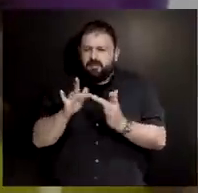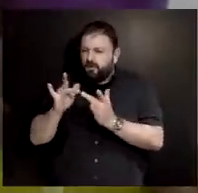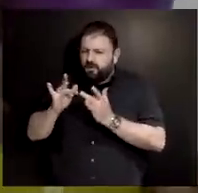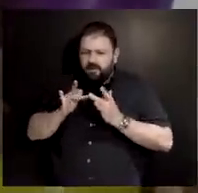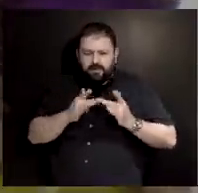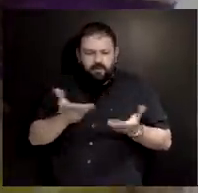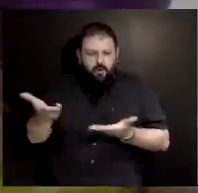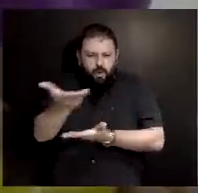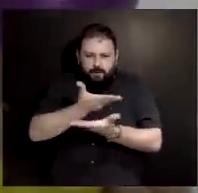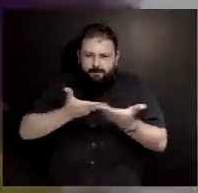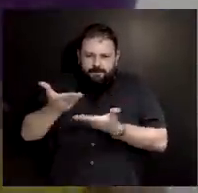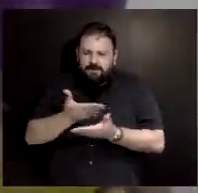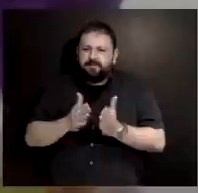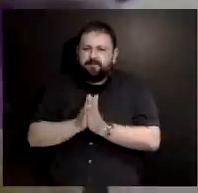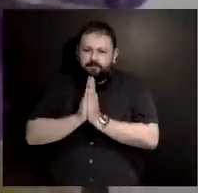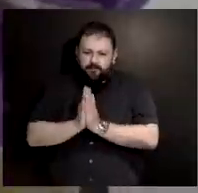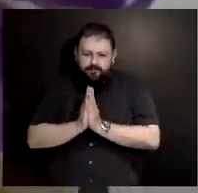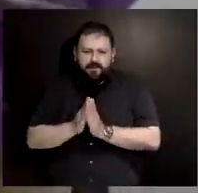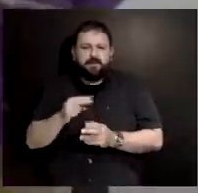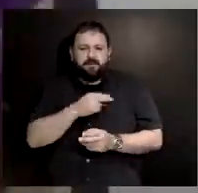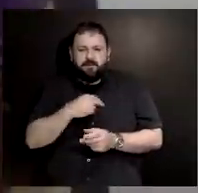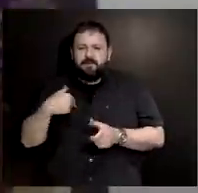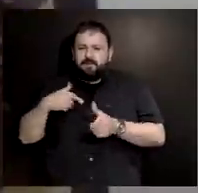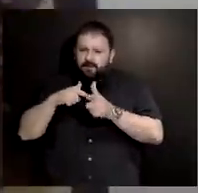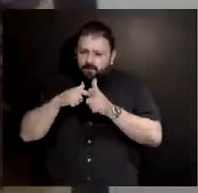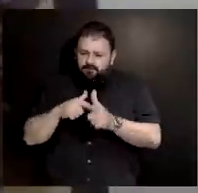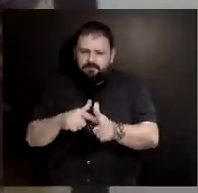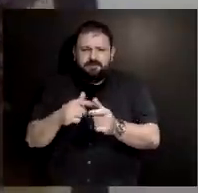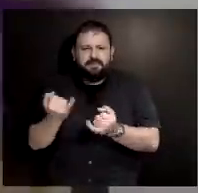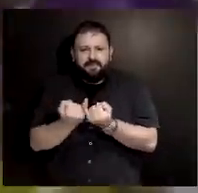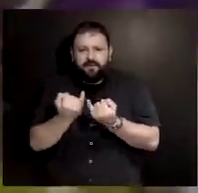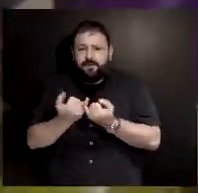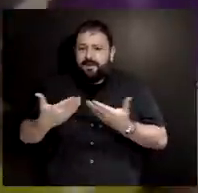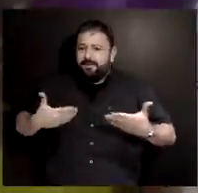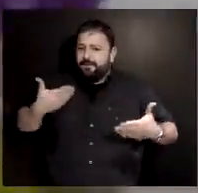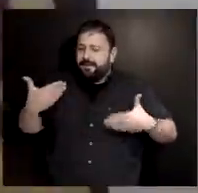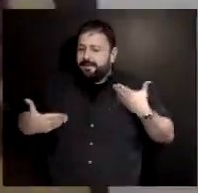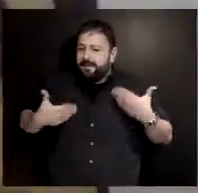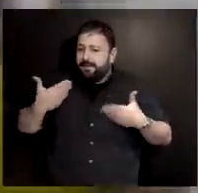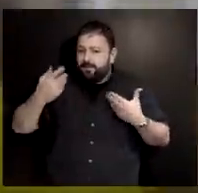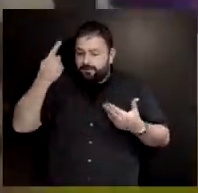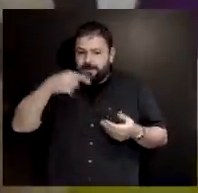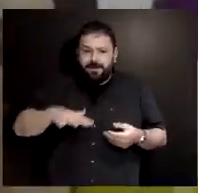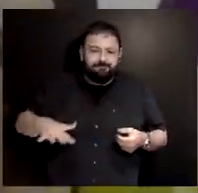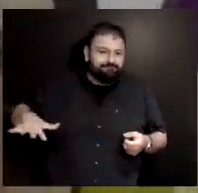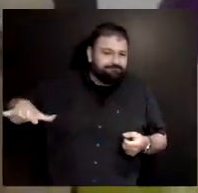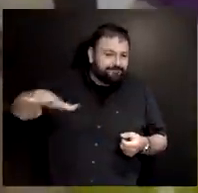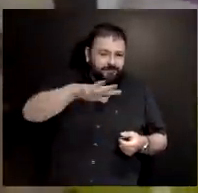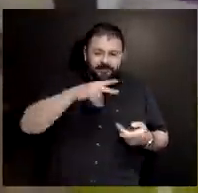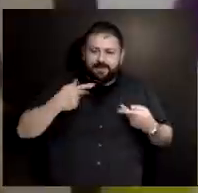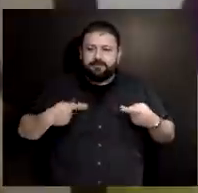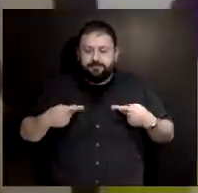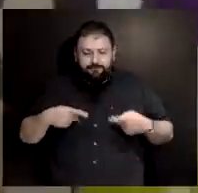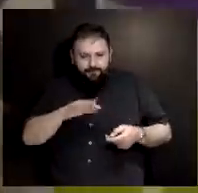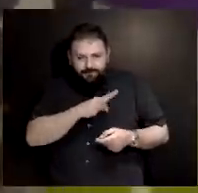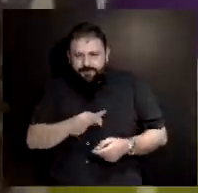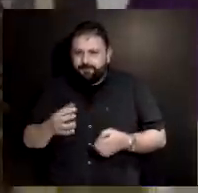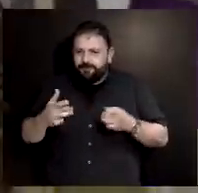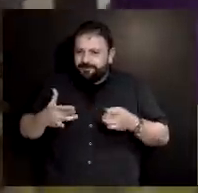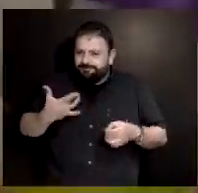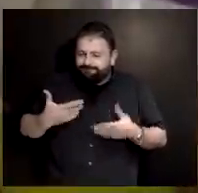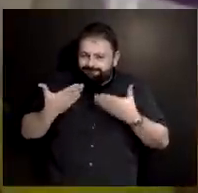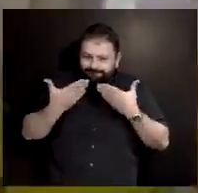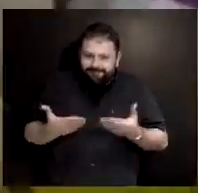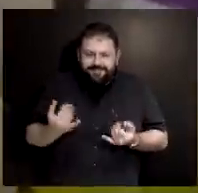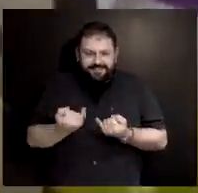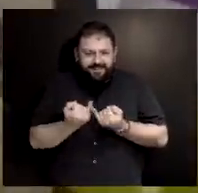favor, esta transmisión hay que continuar brindándola para que de esta manera todos podamos estar en boca de